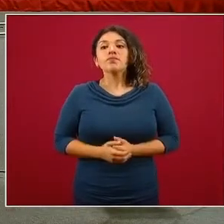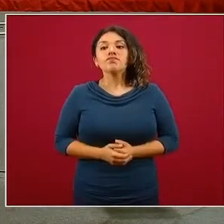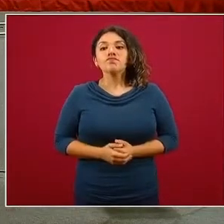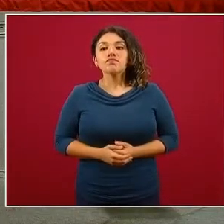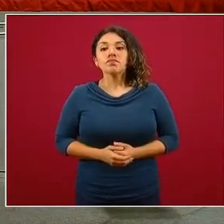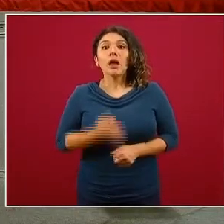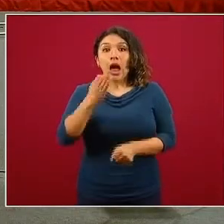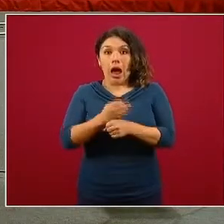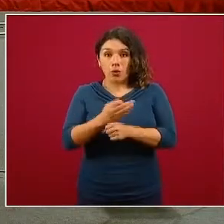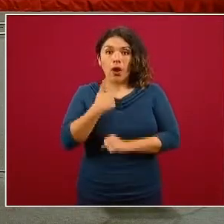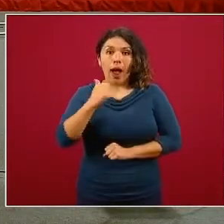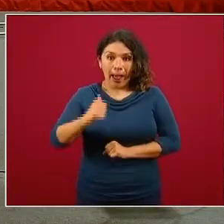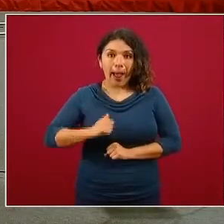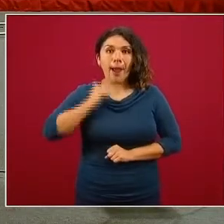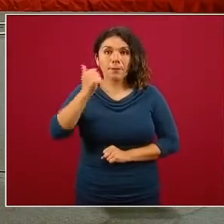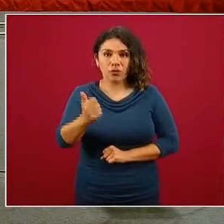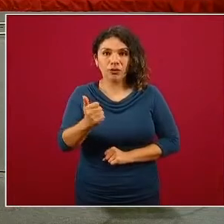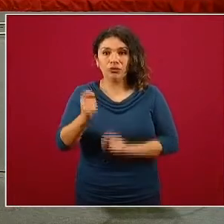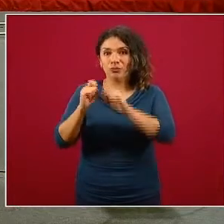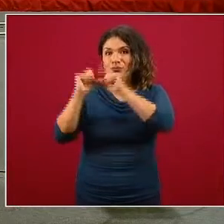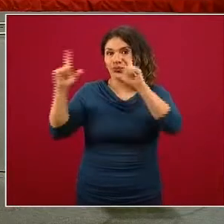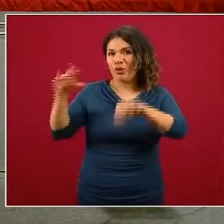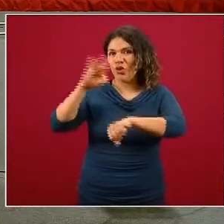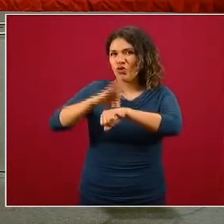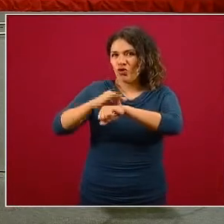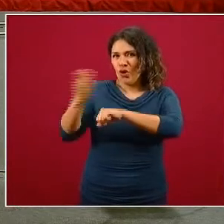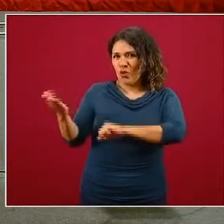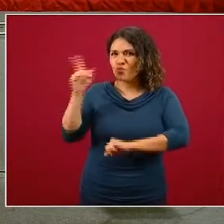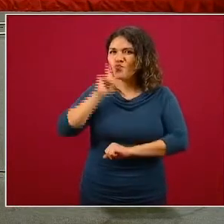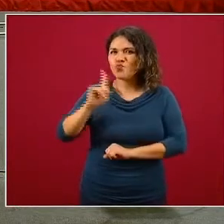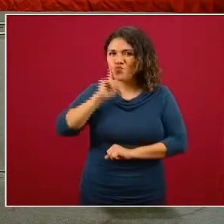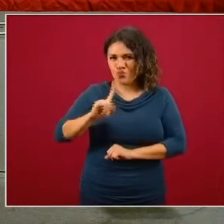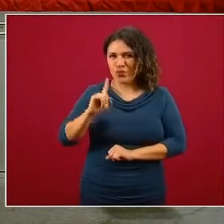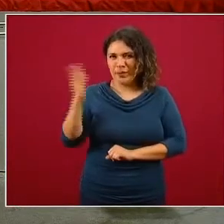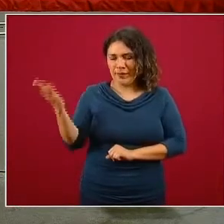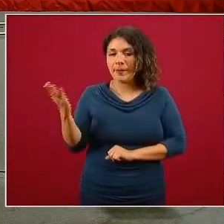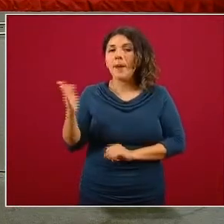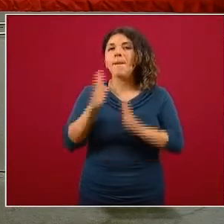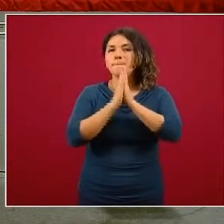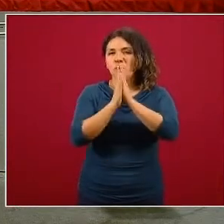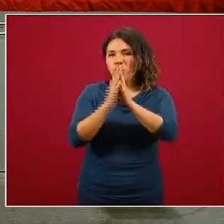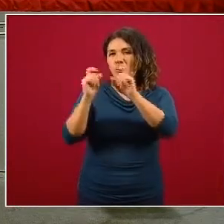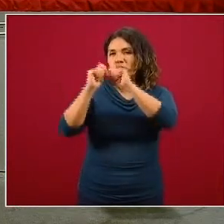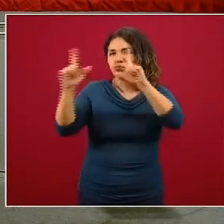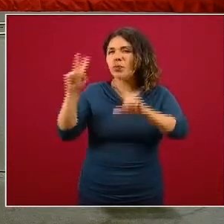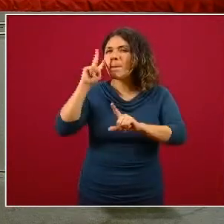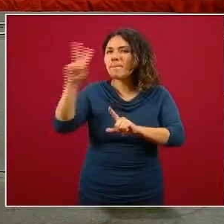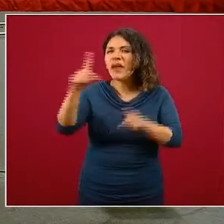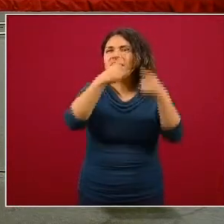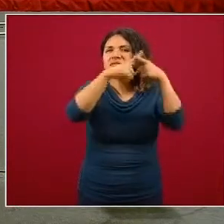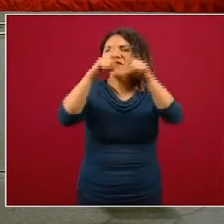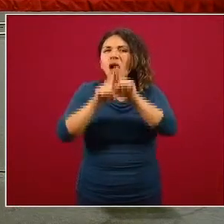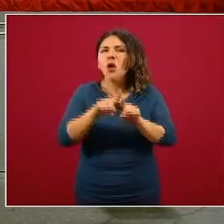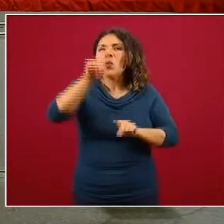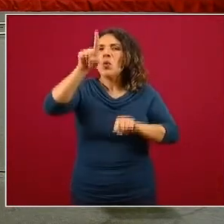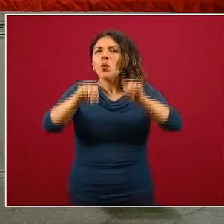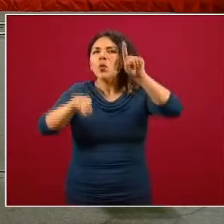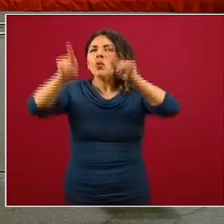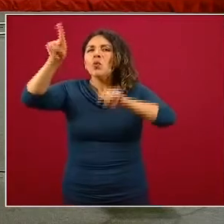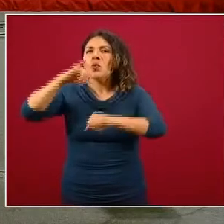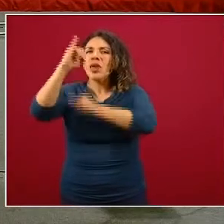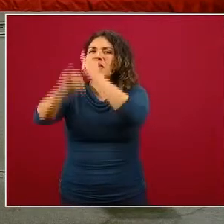Quisiera aprovechar las diapositivas de la doctora de la Garza, si me pueden pasar donde están las distintas curvas